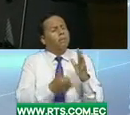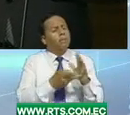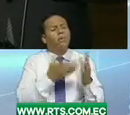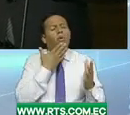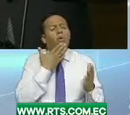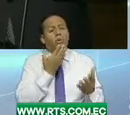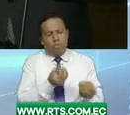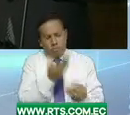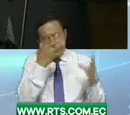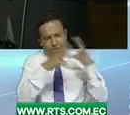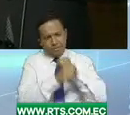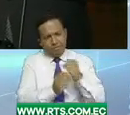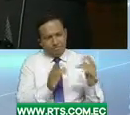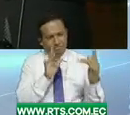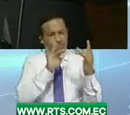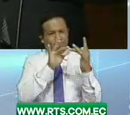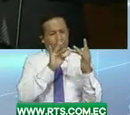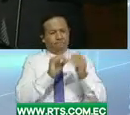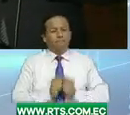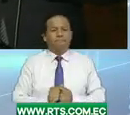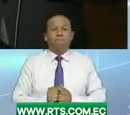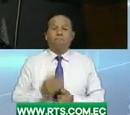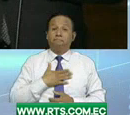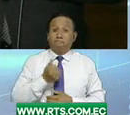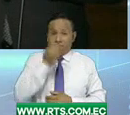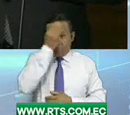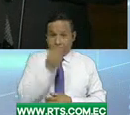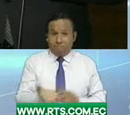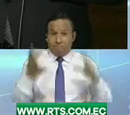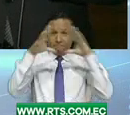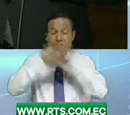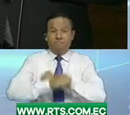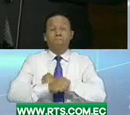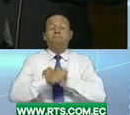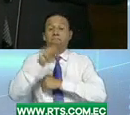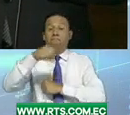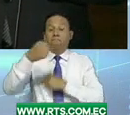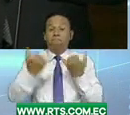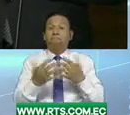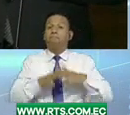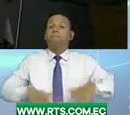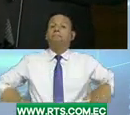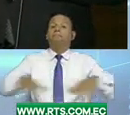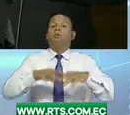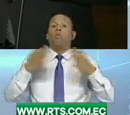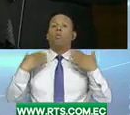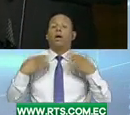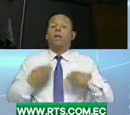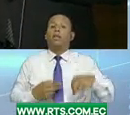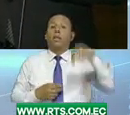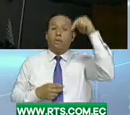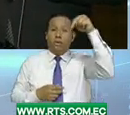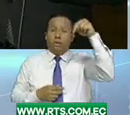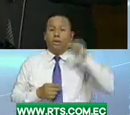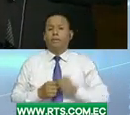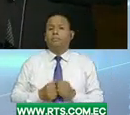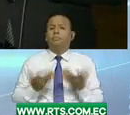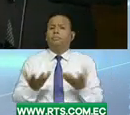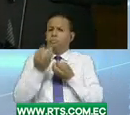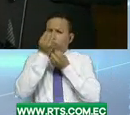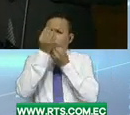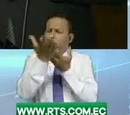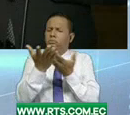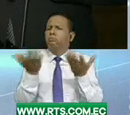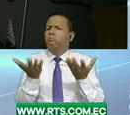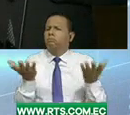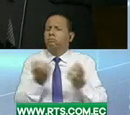noches. Buenas noches, Ana, y amables televidentes. Así es, estamos en el norte de Guayaquil y les informamos que en